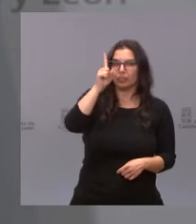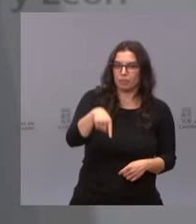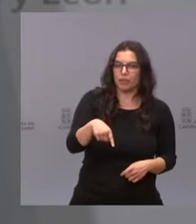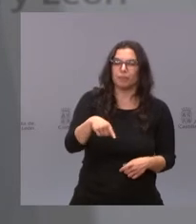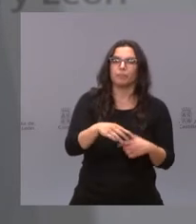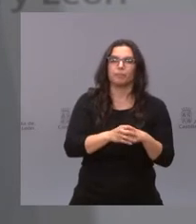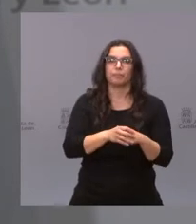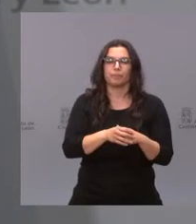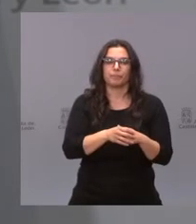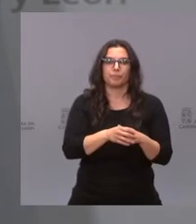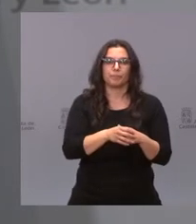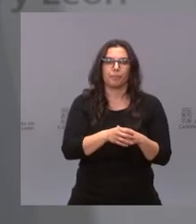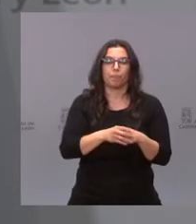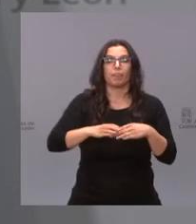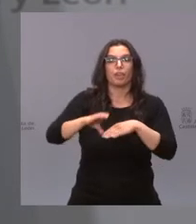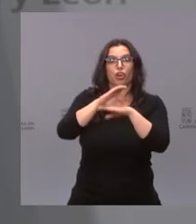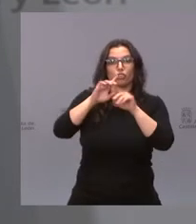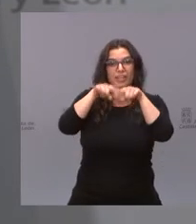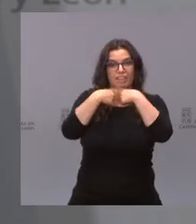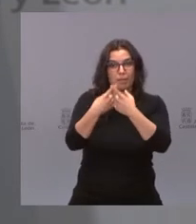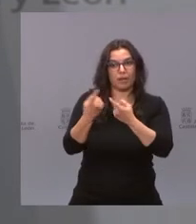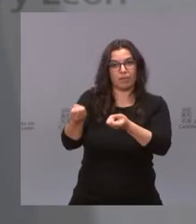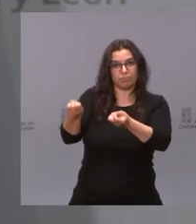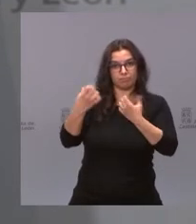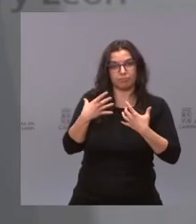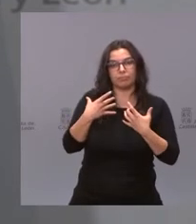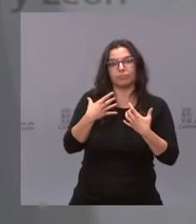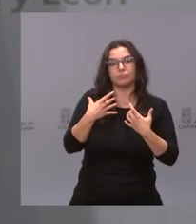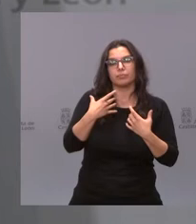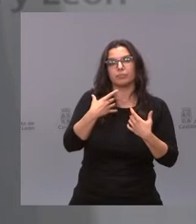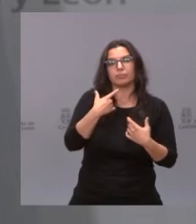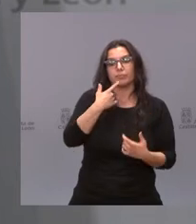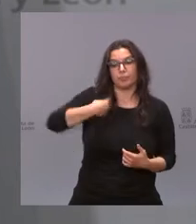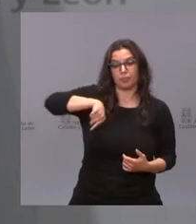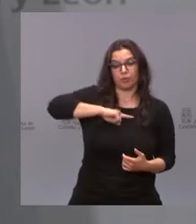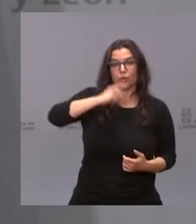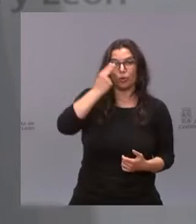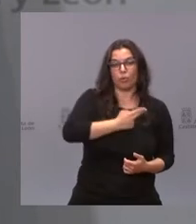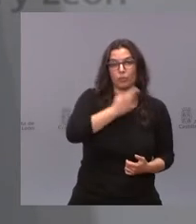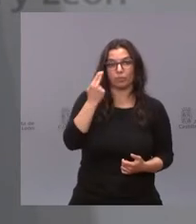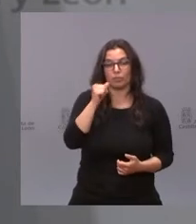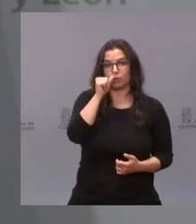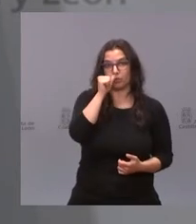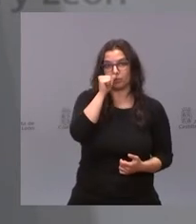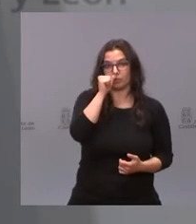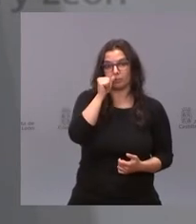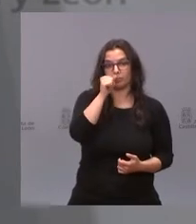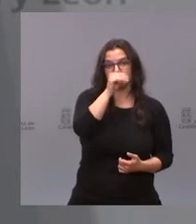parte de la Consejería de Familia de nuestro compromiso con los